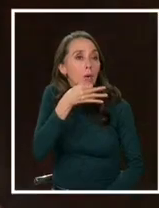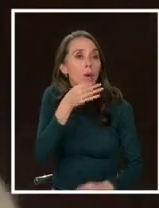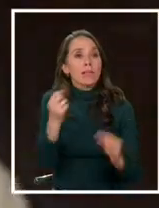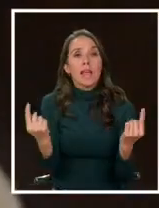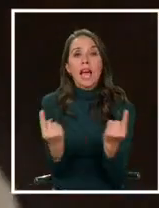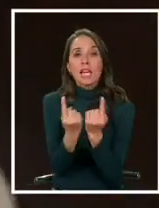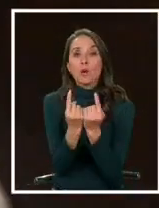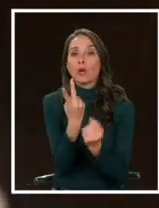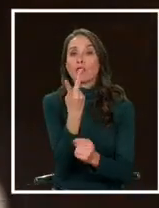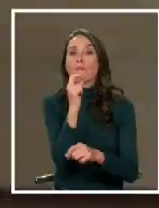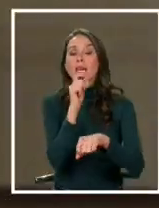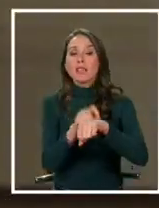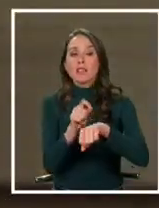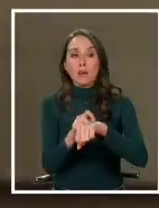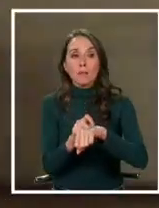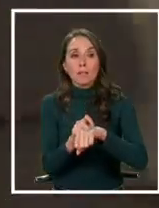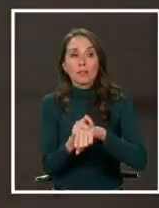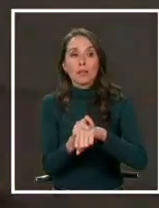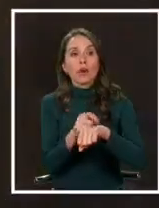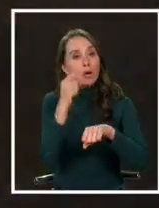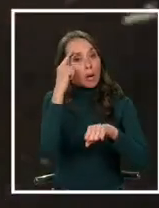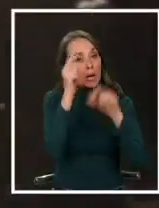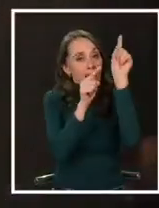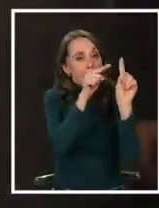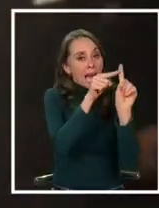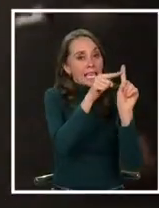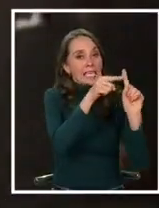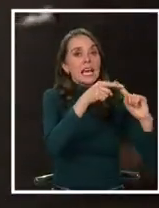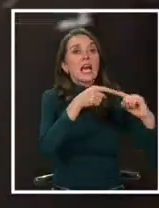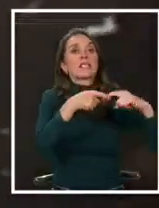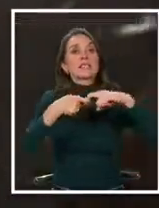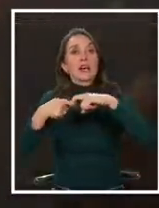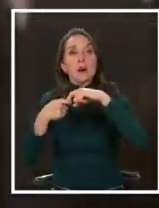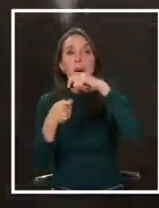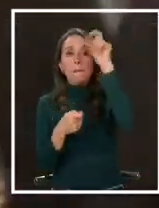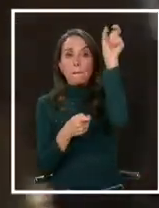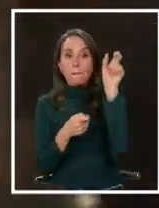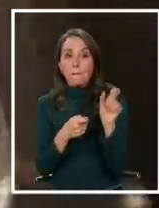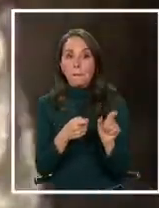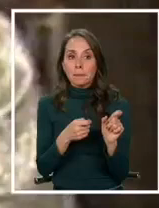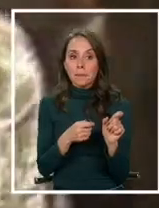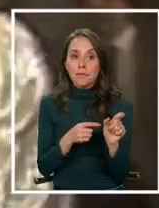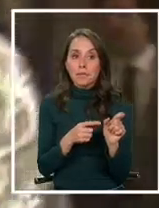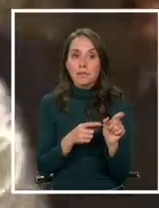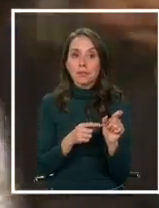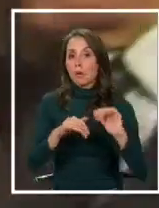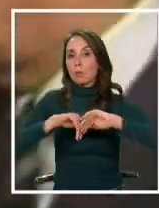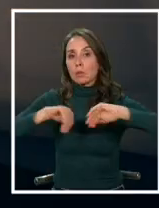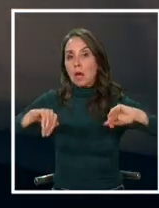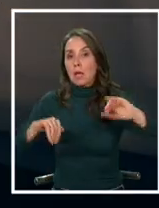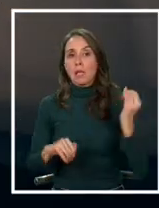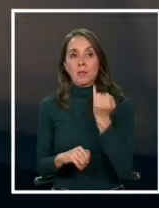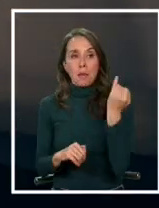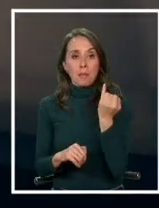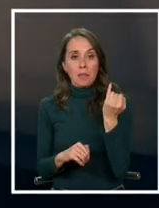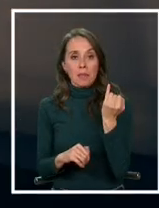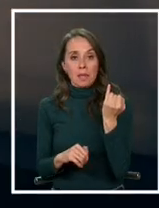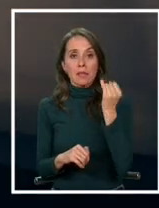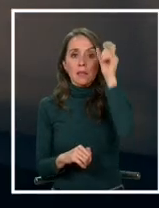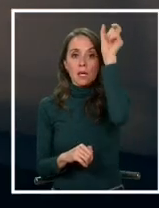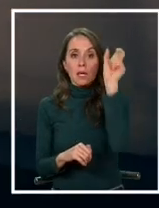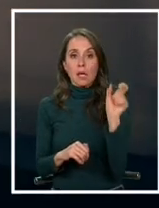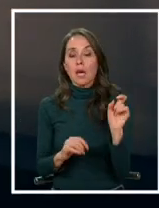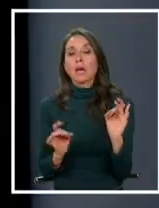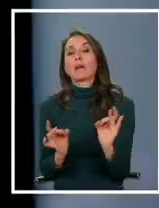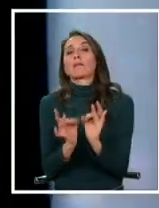aproximadamente 20 minutos se le asoció mucho a era una persona absolutamente independiente Fue una fue una